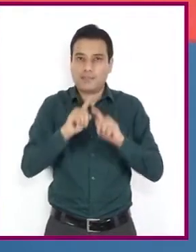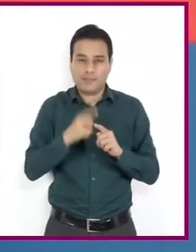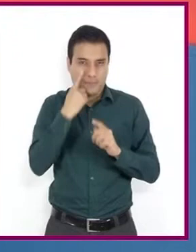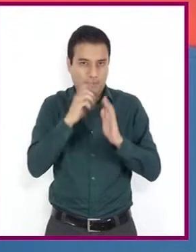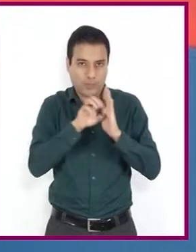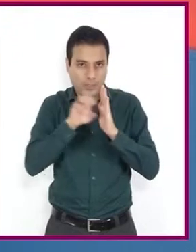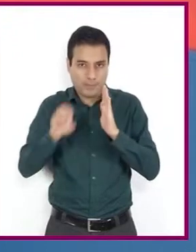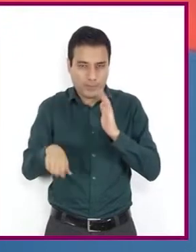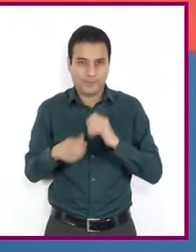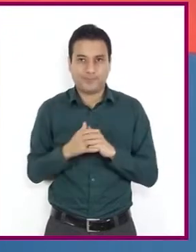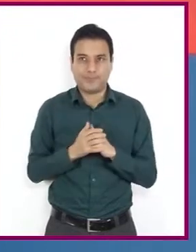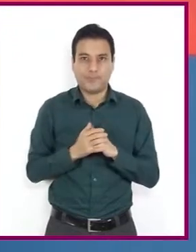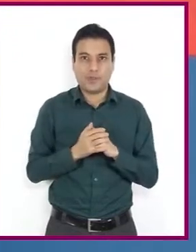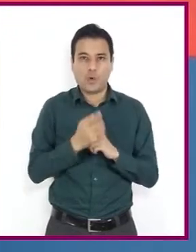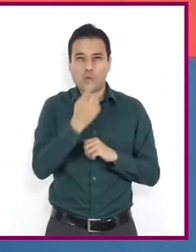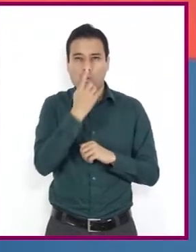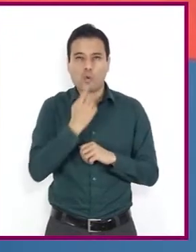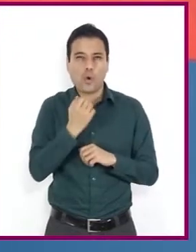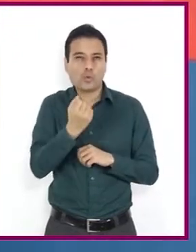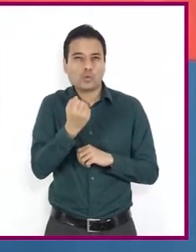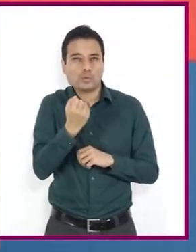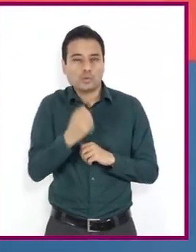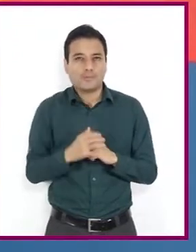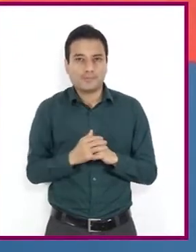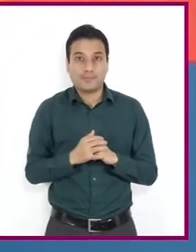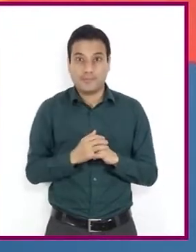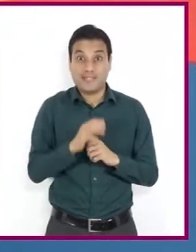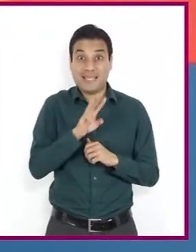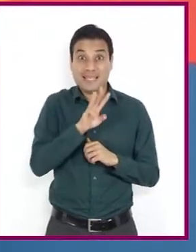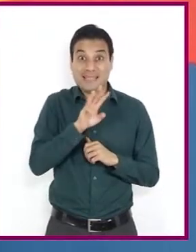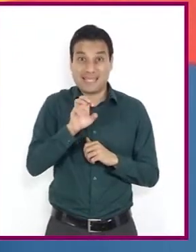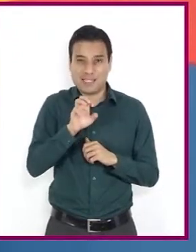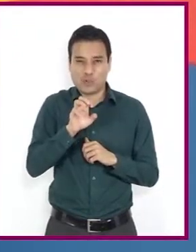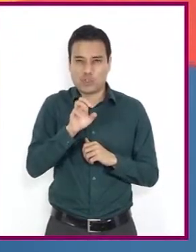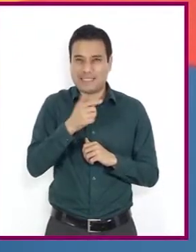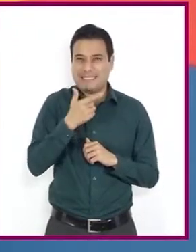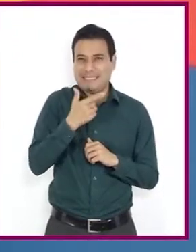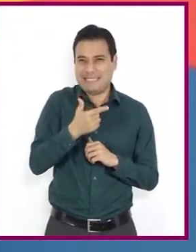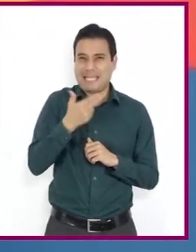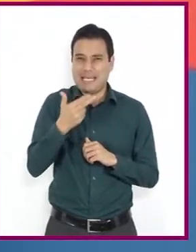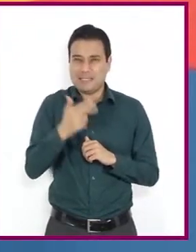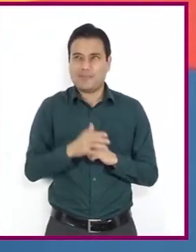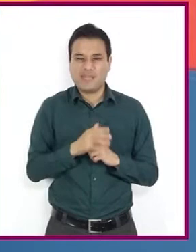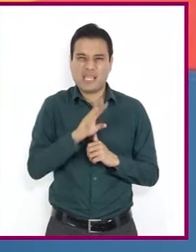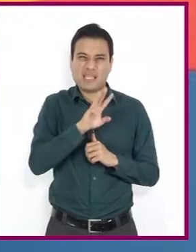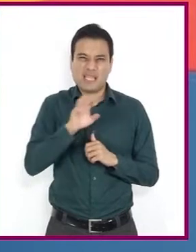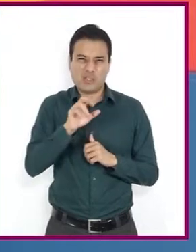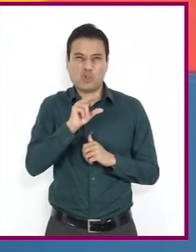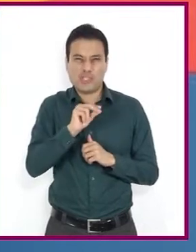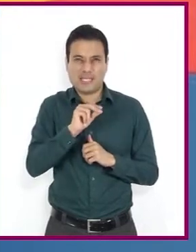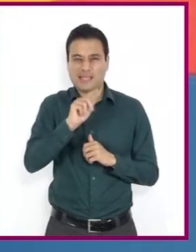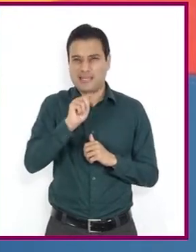ejemplo, el infrarrojo se encuentra entre los 300 GHz y los 380 THz y se usa